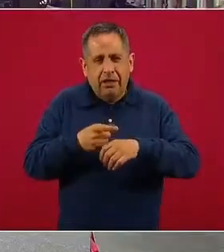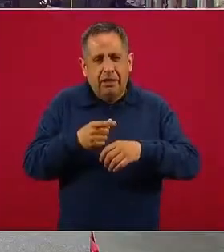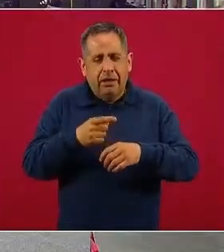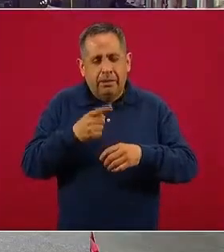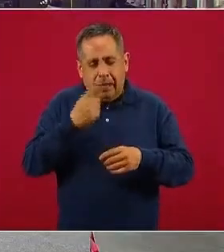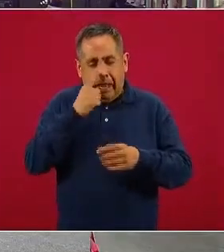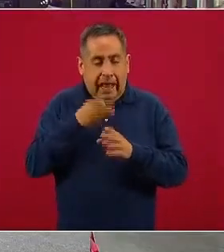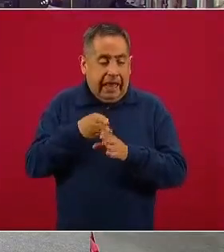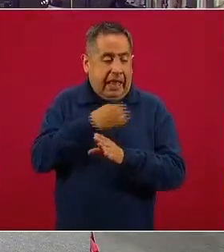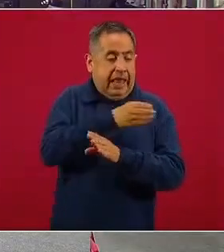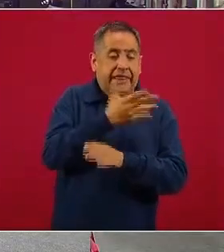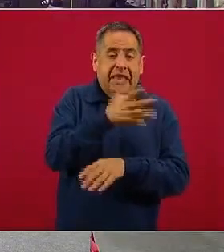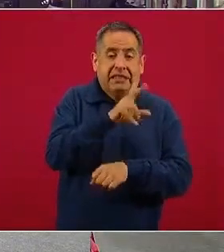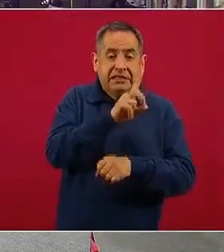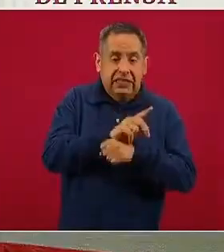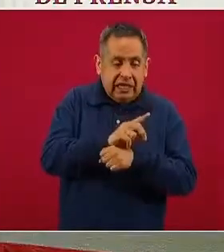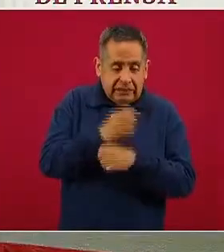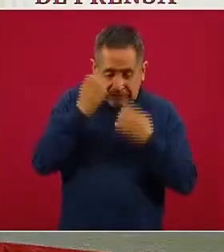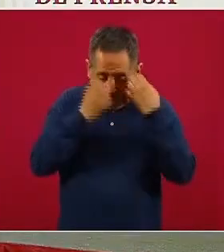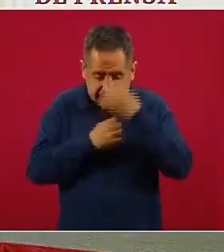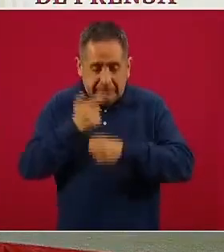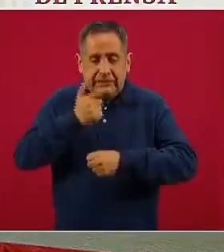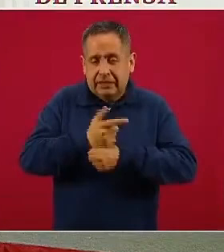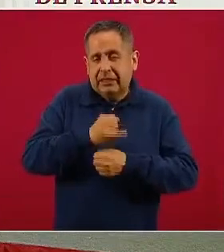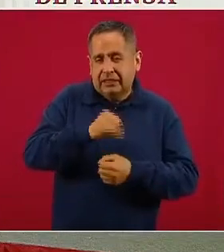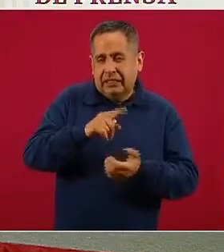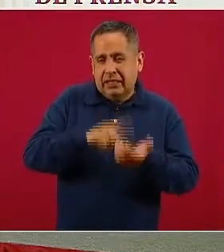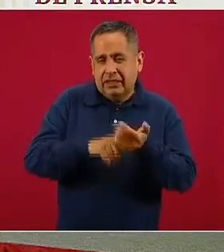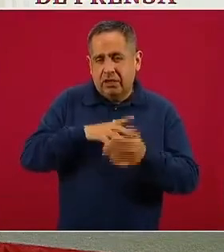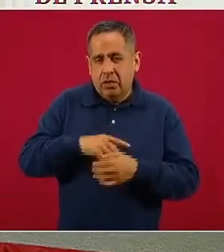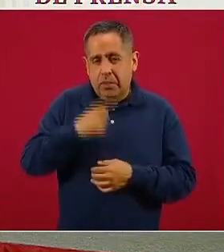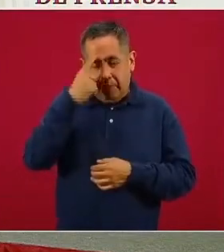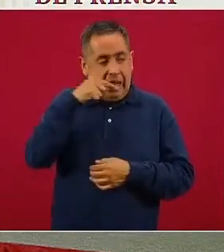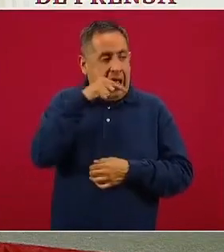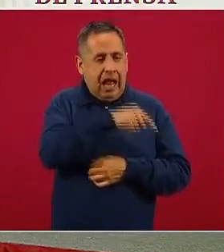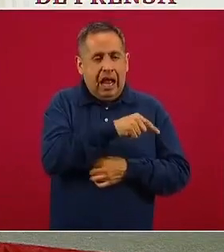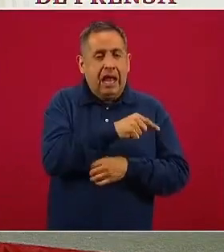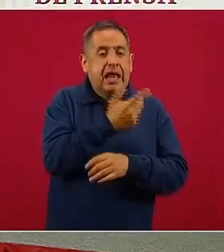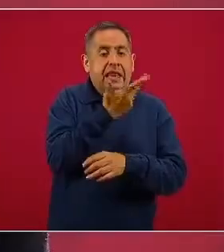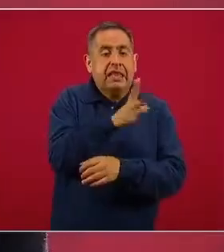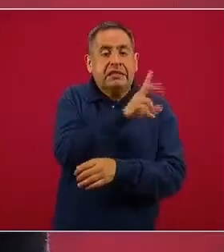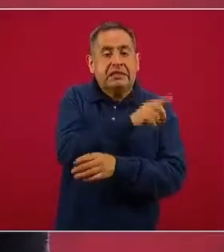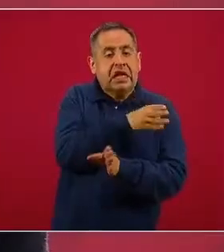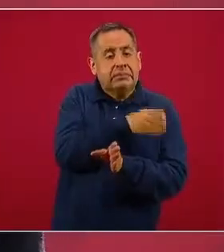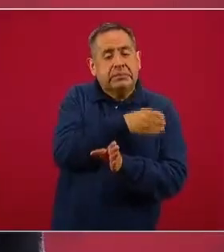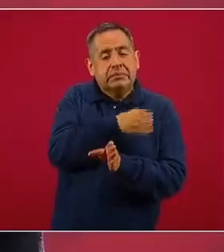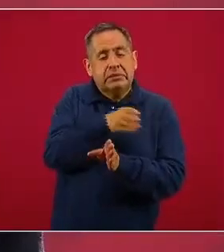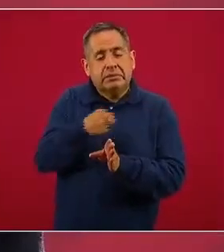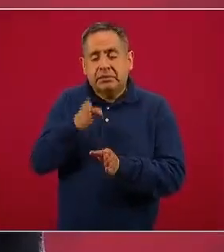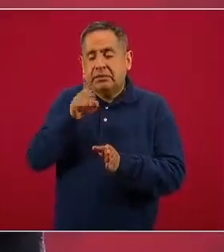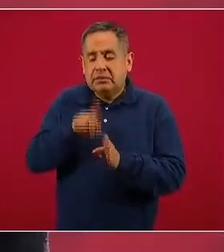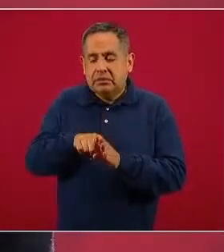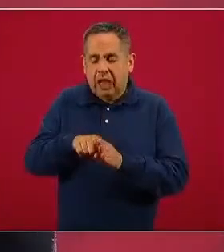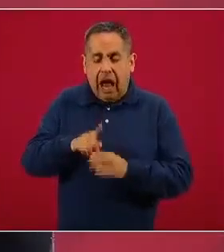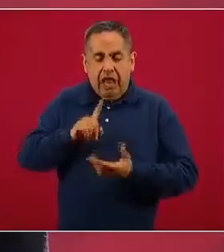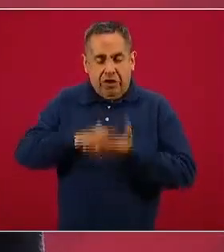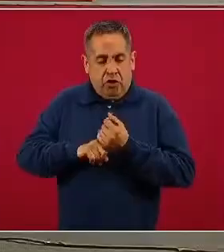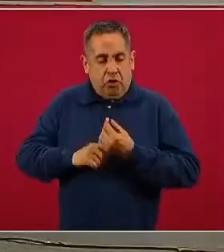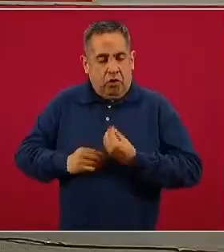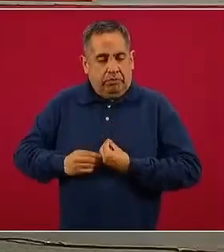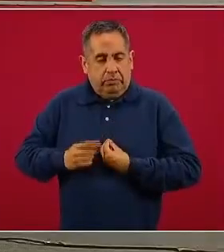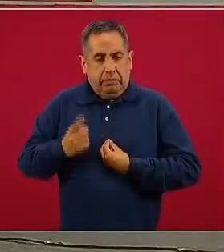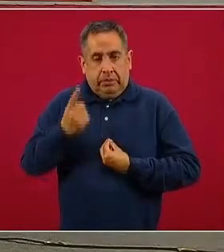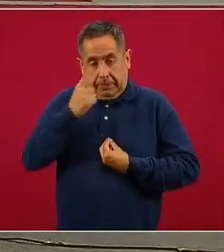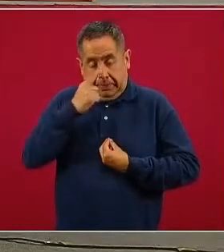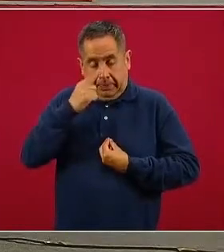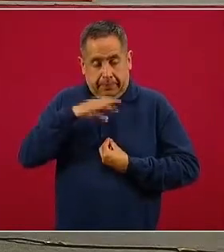10 días, porque es lo que se necesita para que se incrementen los anticuerpos y por lo tanto la prueba pueda salir